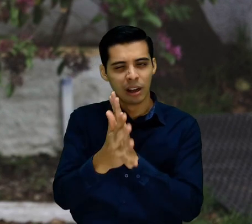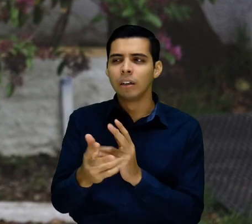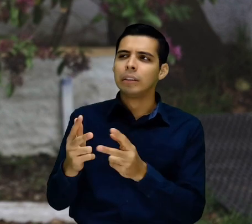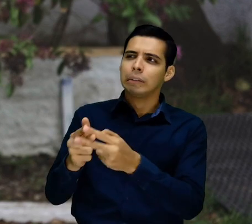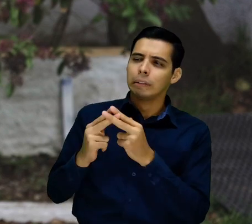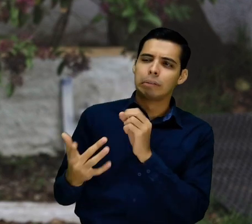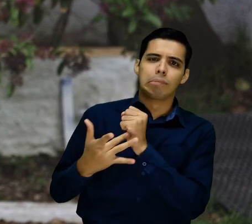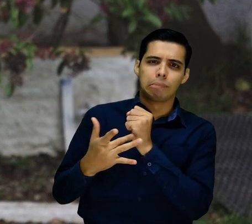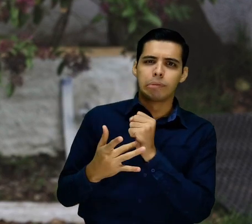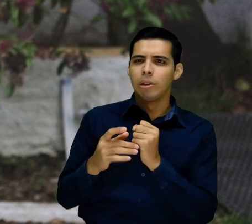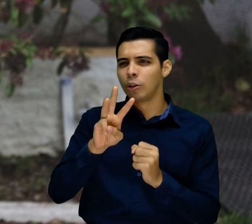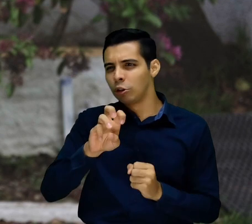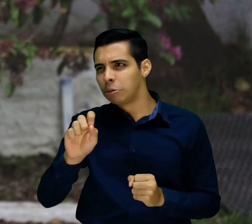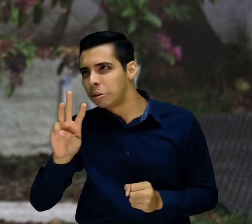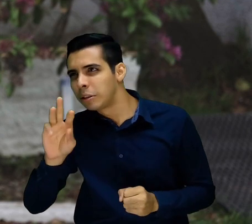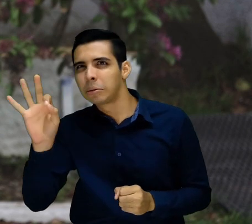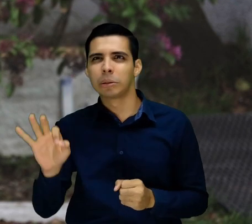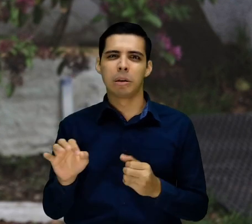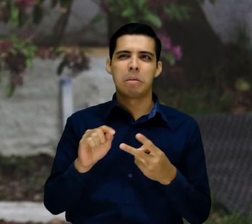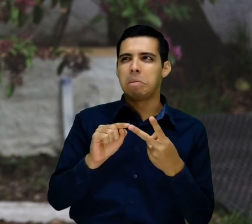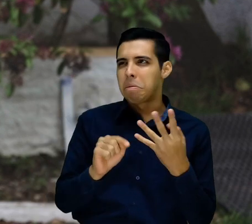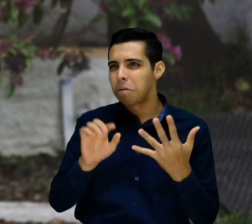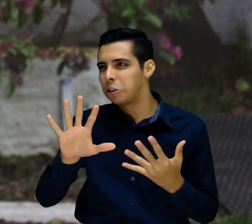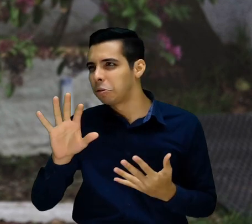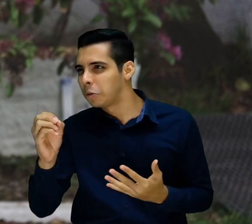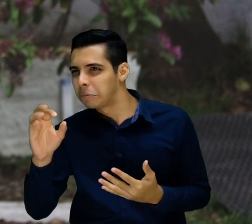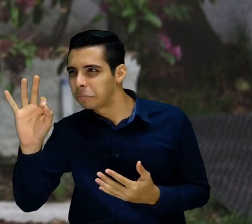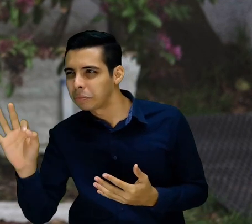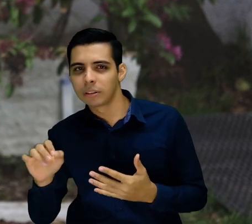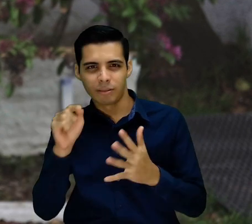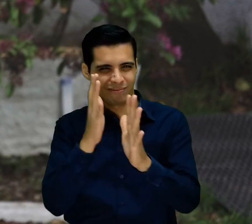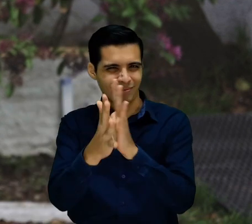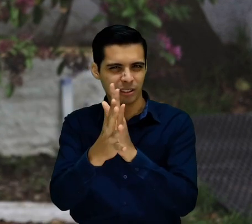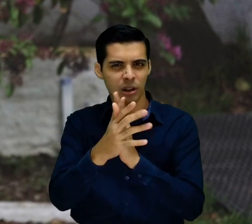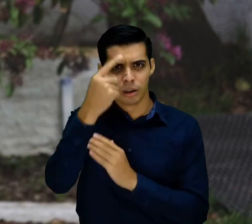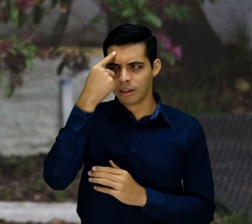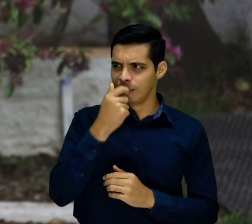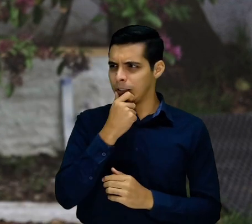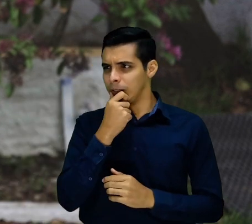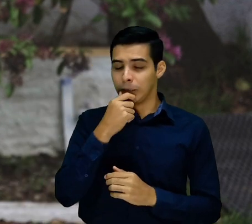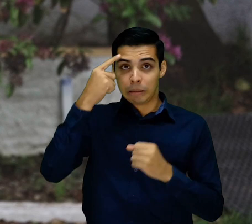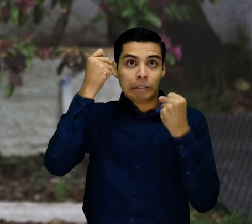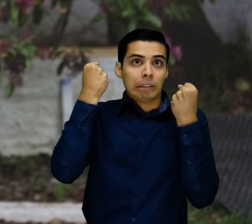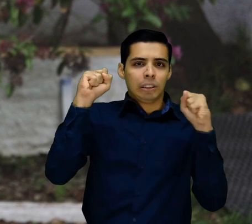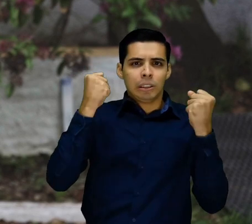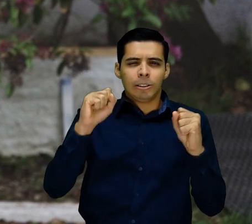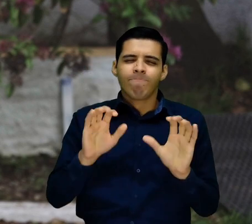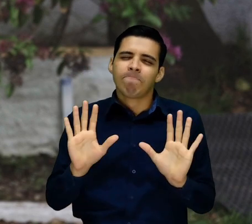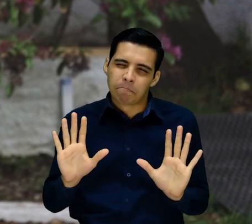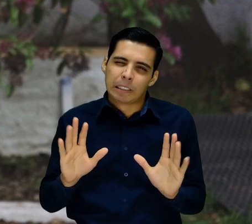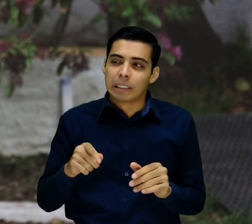indicadores? A simple vista podríamos deducir que sus porcentajes demuestran una situación delicada a nivel financiero. No